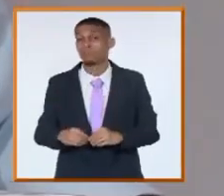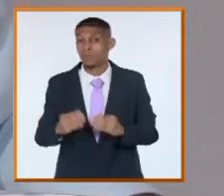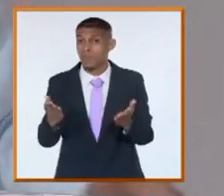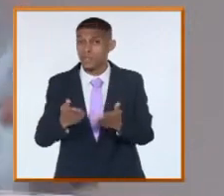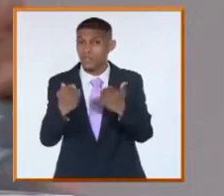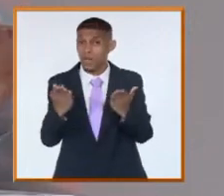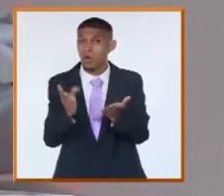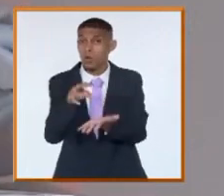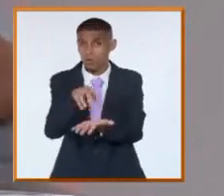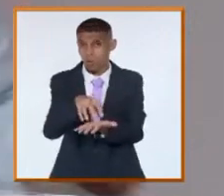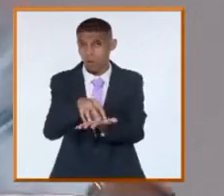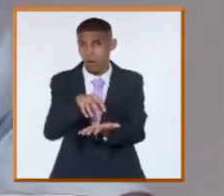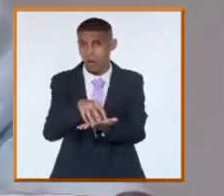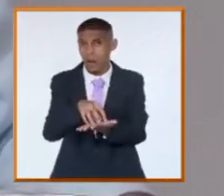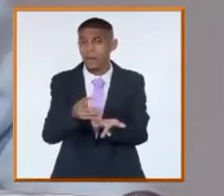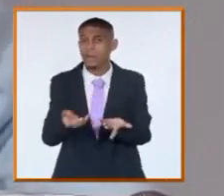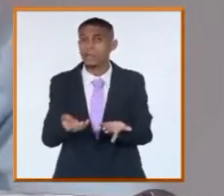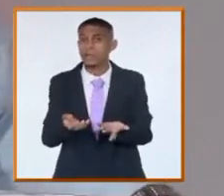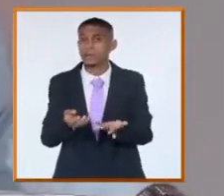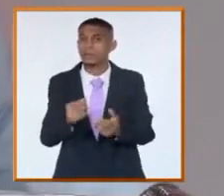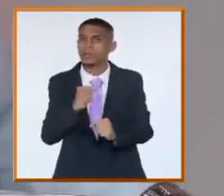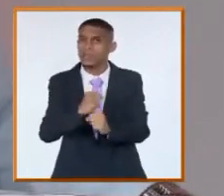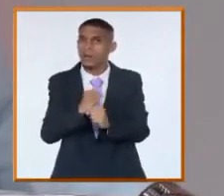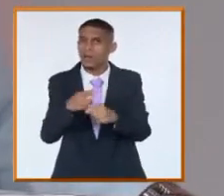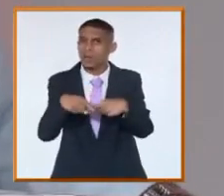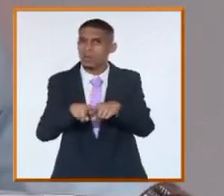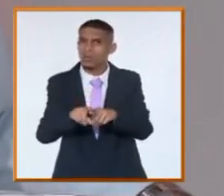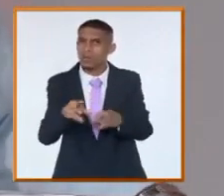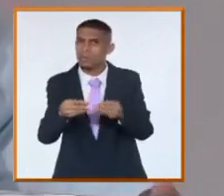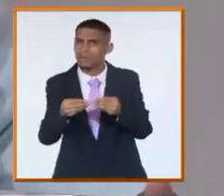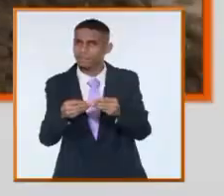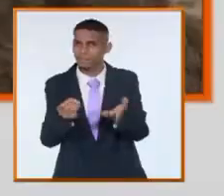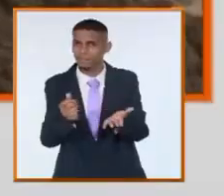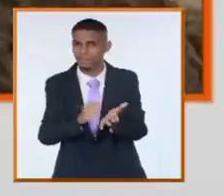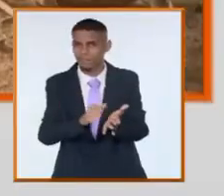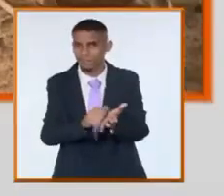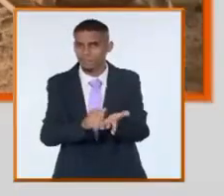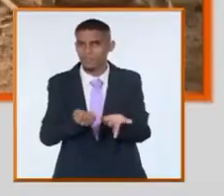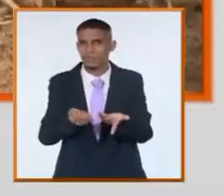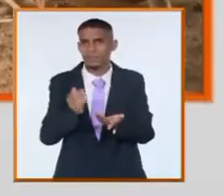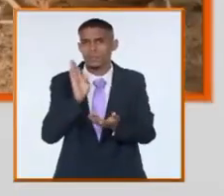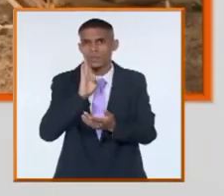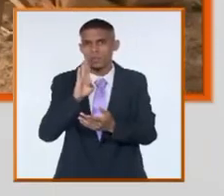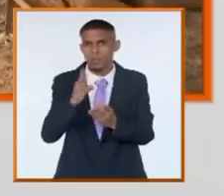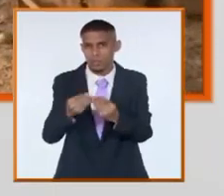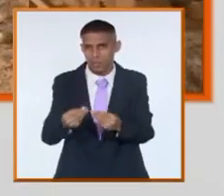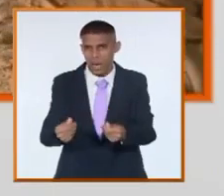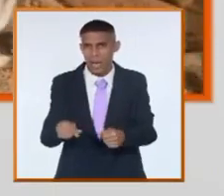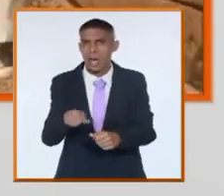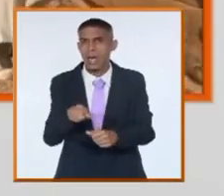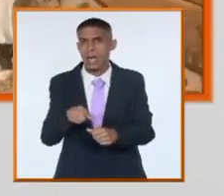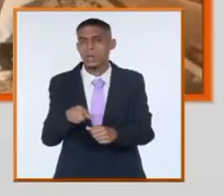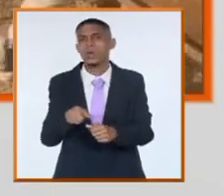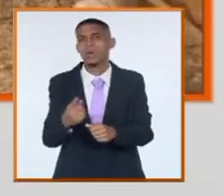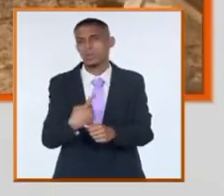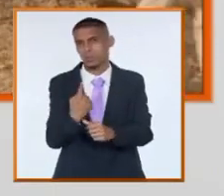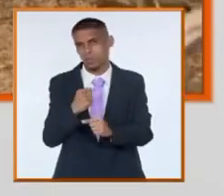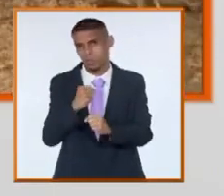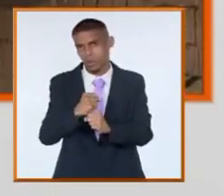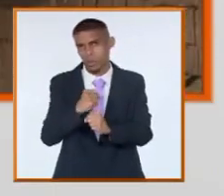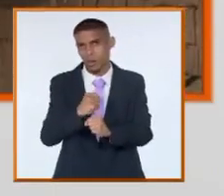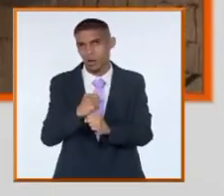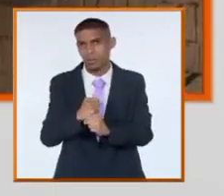de materiales de construcción trabajar con materiales endógenos la Trazar la política de los equipos que se usan en la construcción